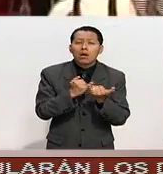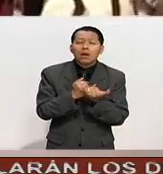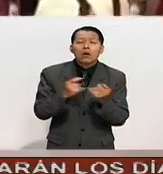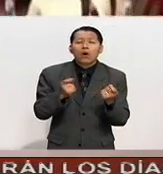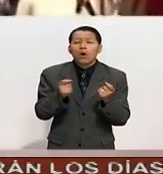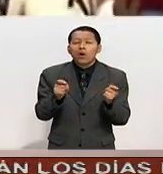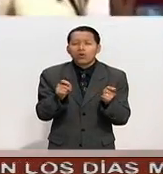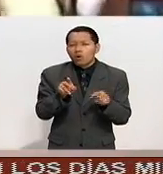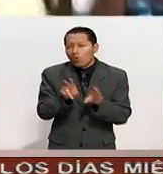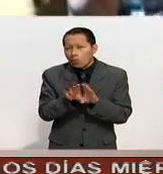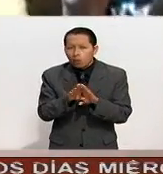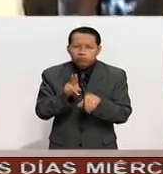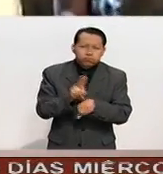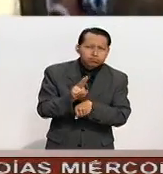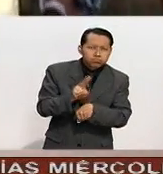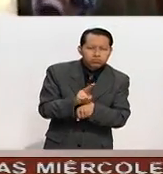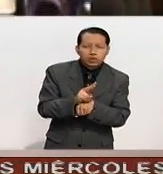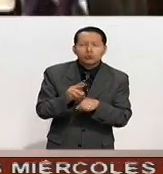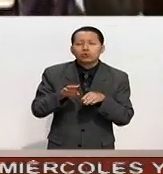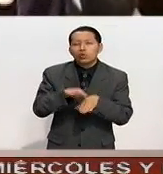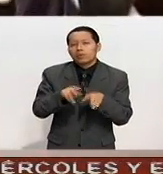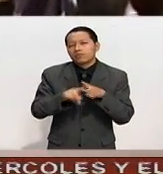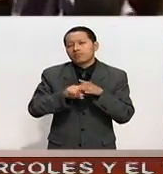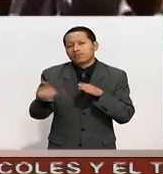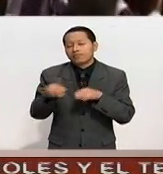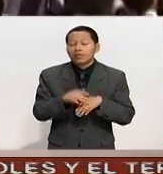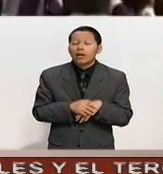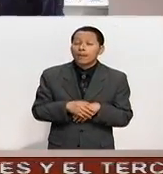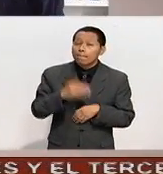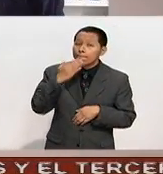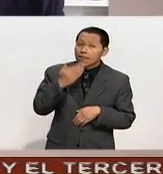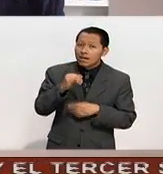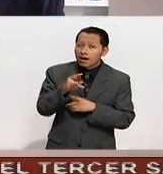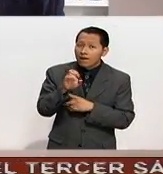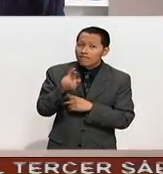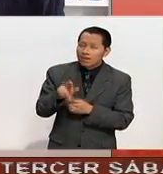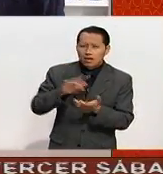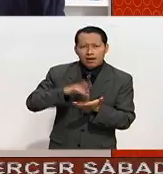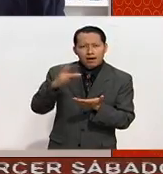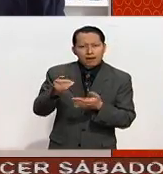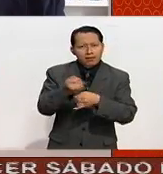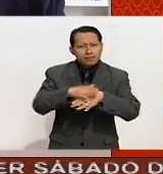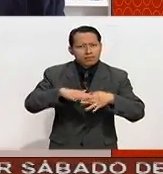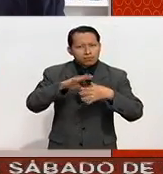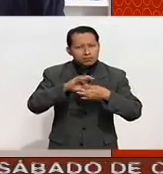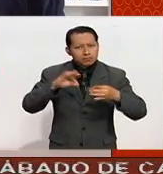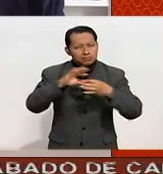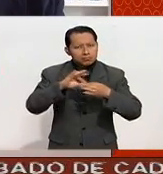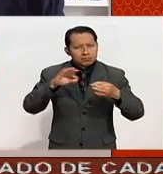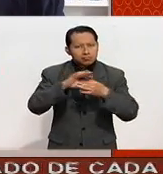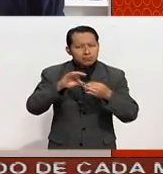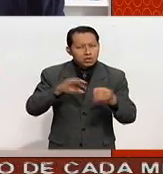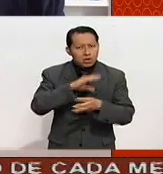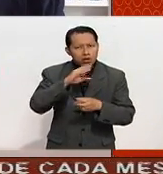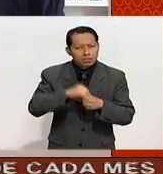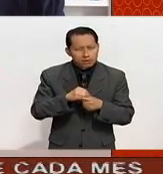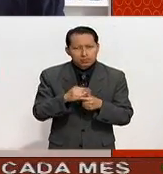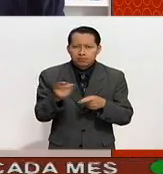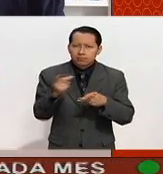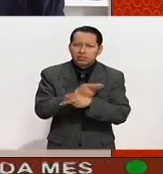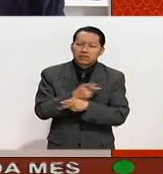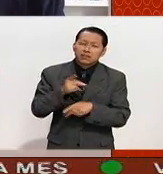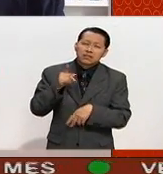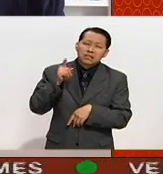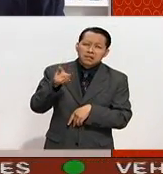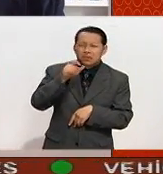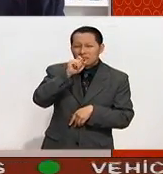la migración y la residencia. Muy bien, Javier Oliva, te agradecemos mucho este informe, este análisis, pues, reporte de lo que está pasando